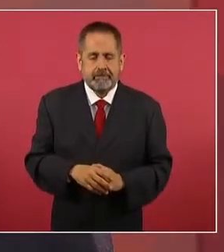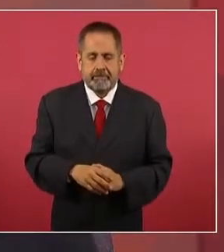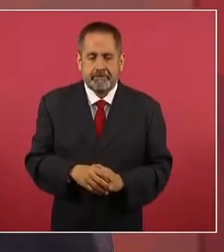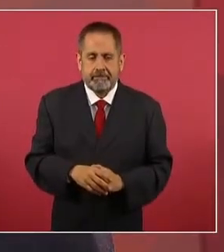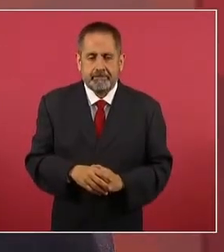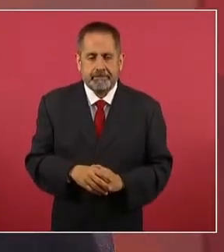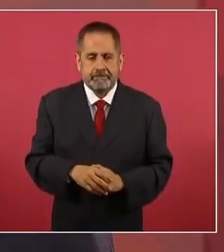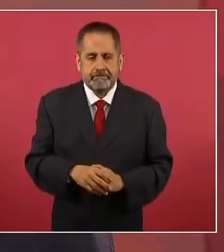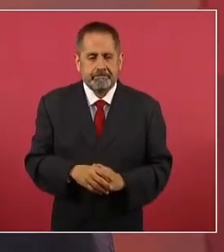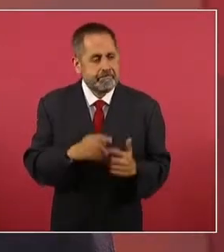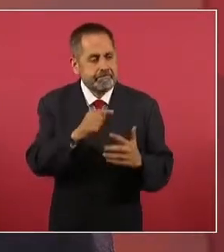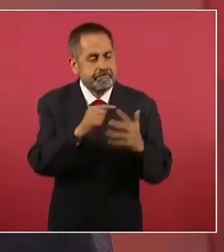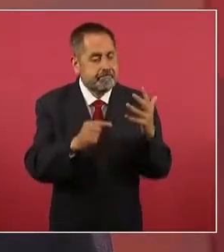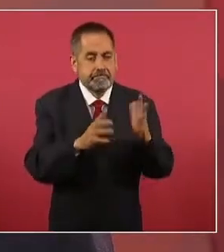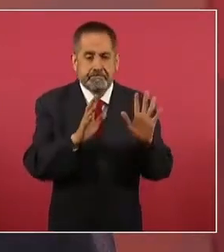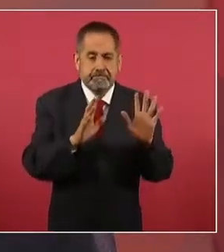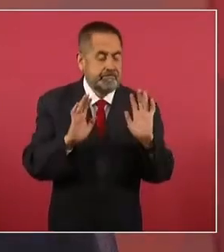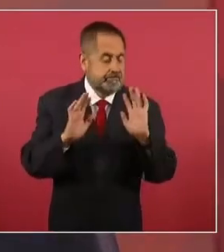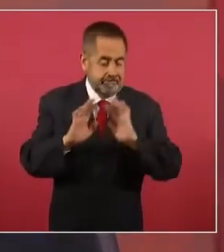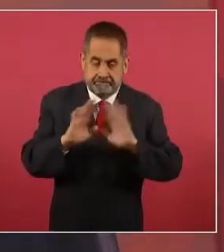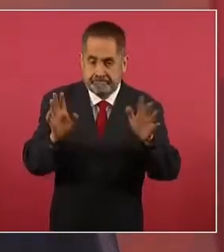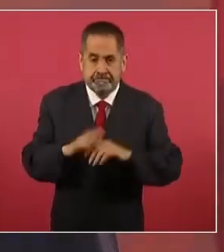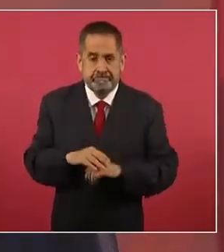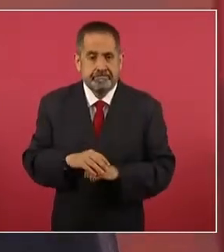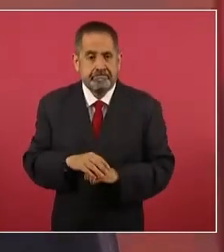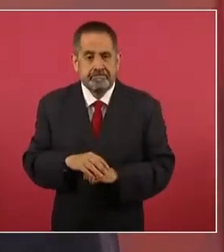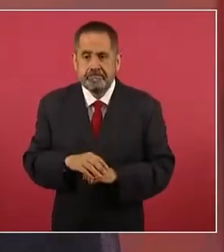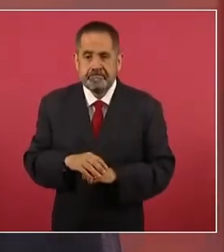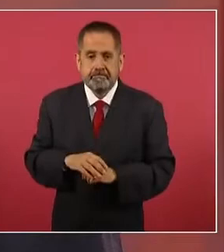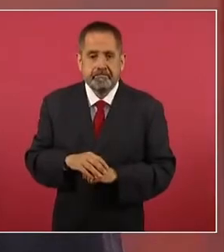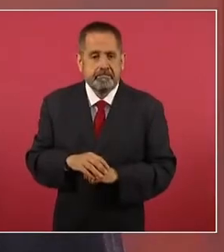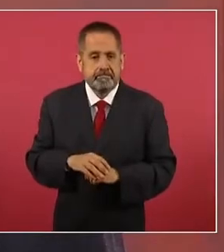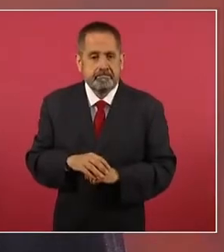Elementos, y que cada quien